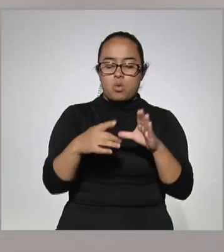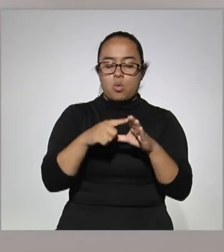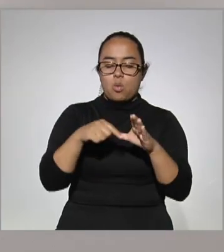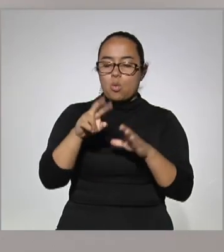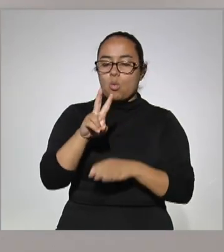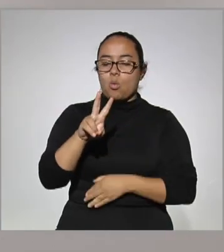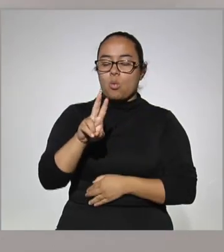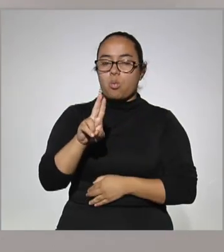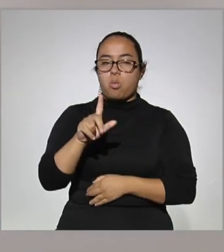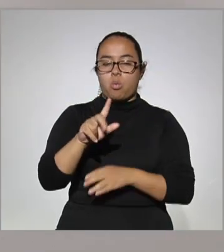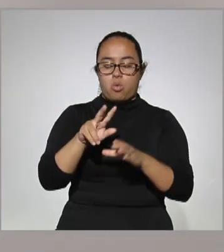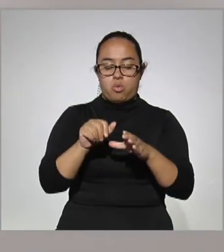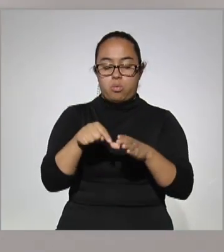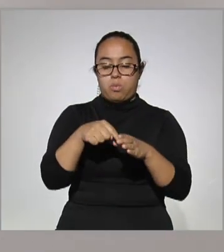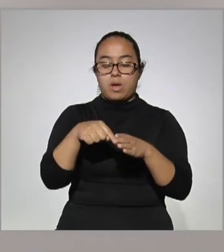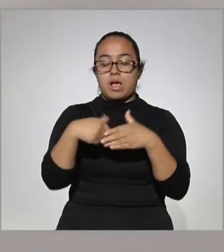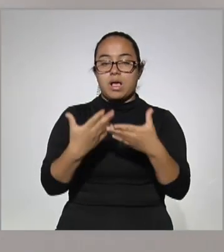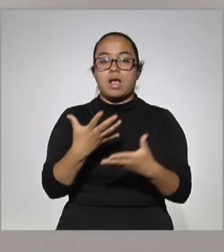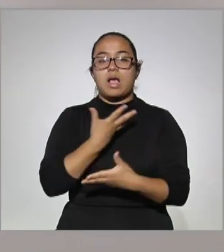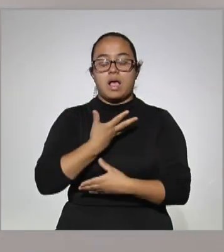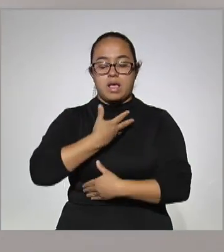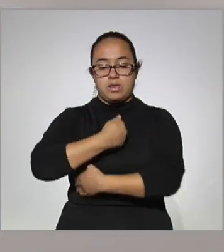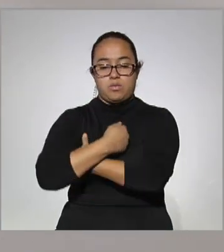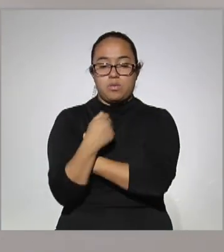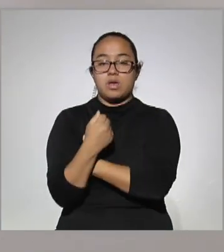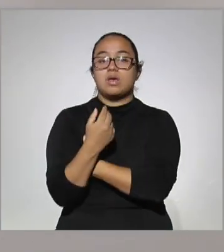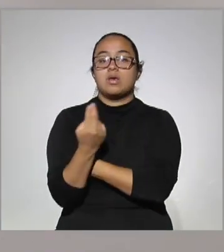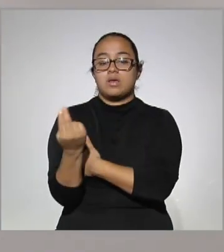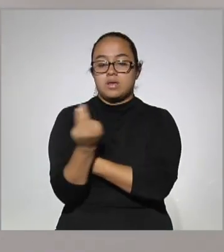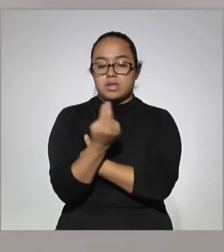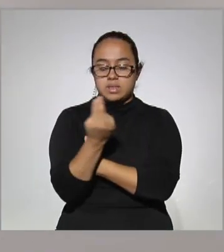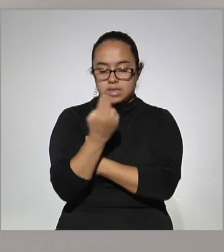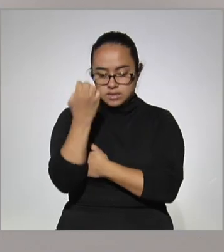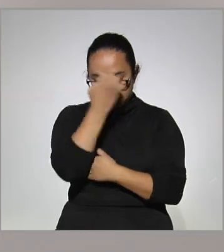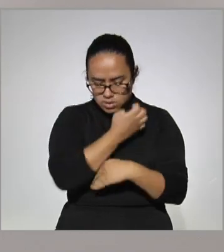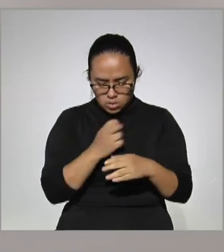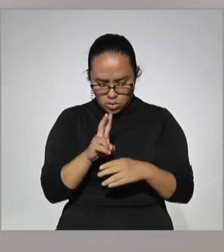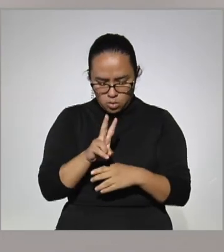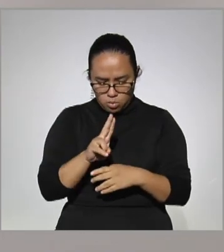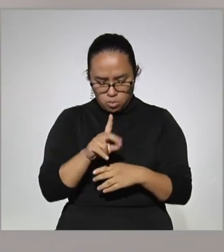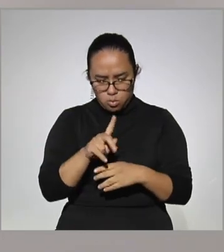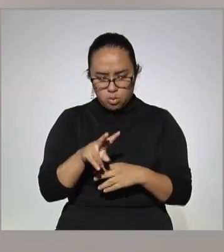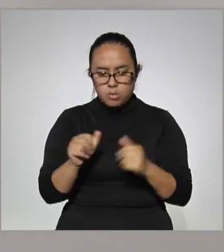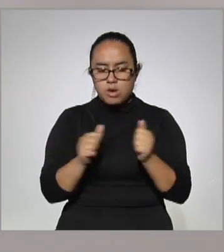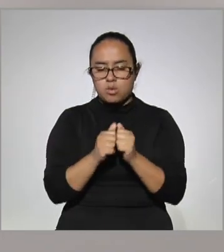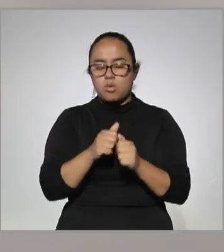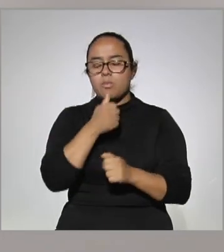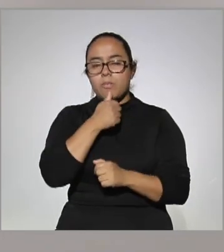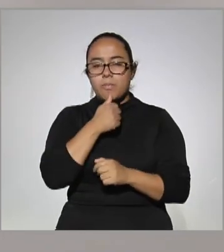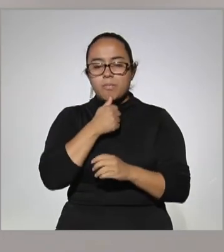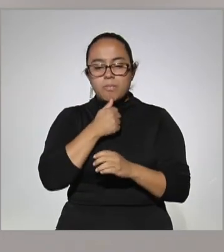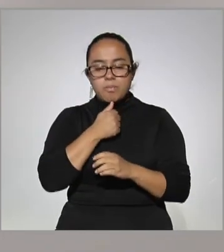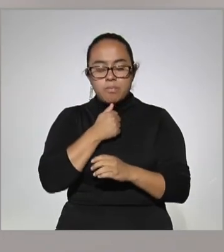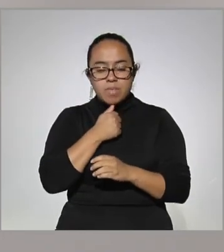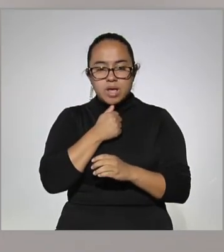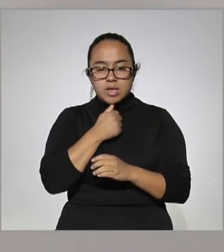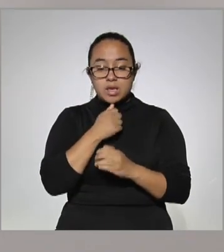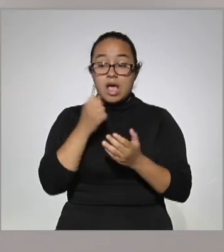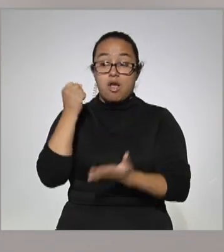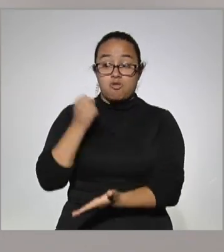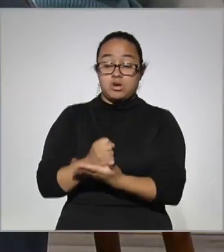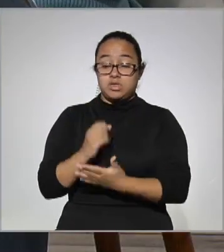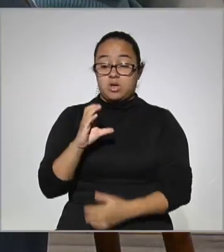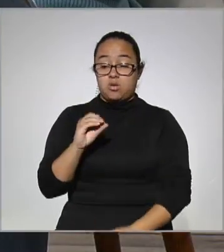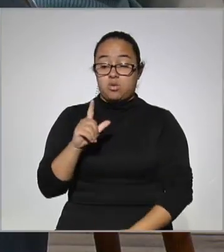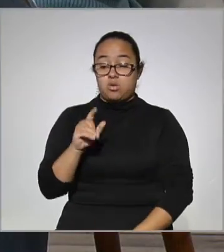es importante inicialmente hacerse una vulvoscopía con vaginoscopía, no necesariamente la